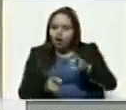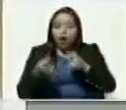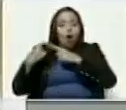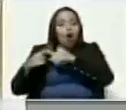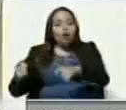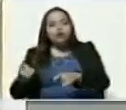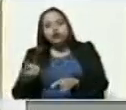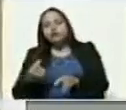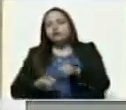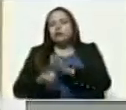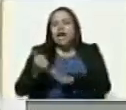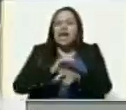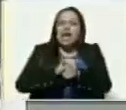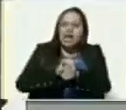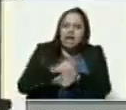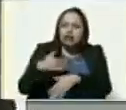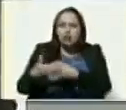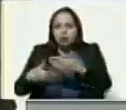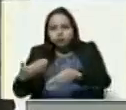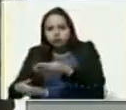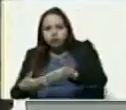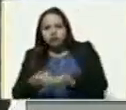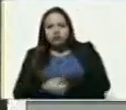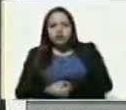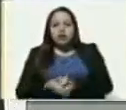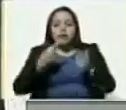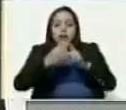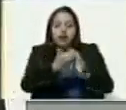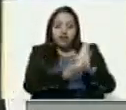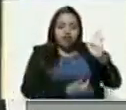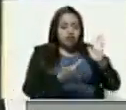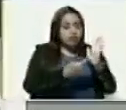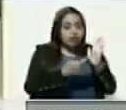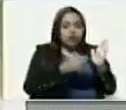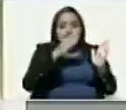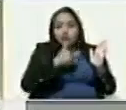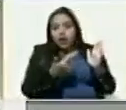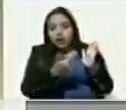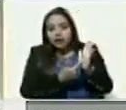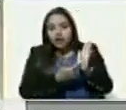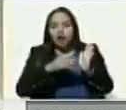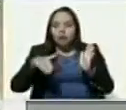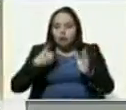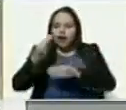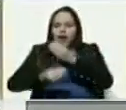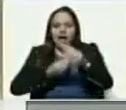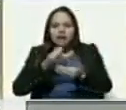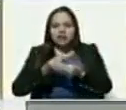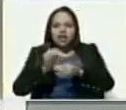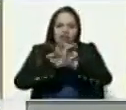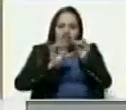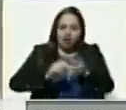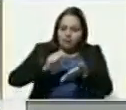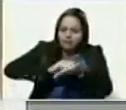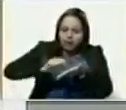estado un poco más lentos. Si la factura no se genera por la máquina fiscalizadora, lo pueden hacer